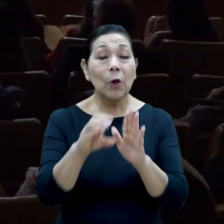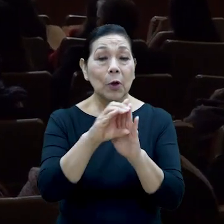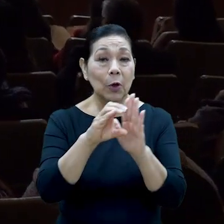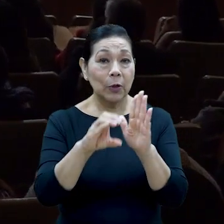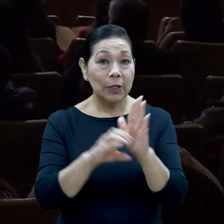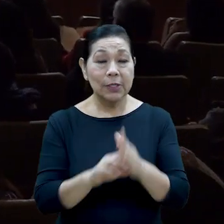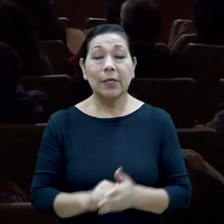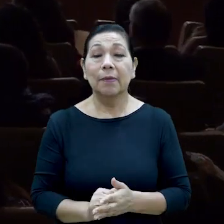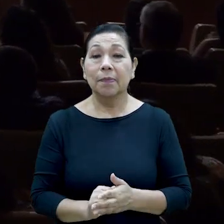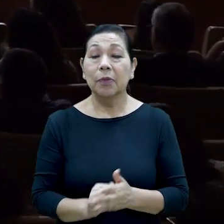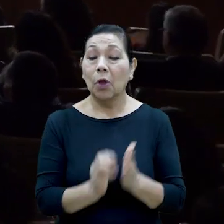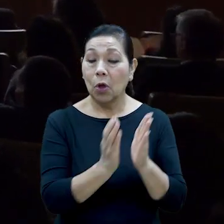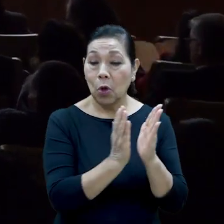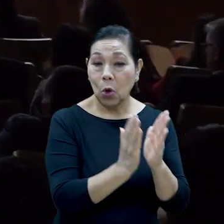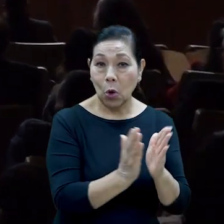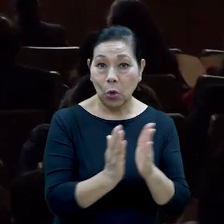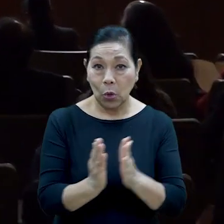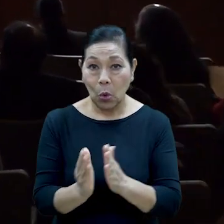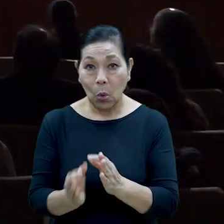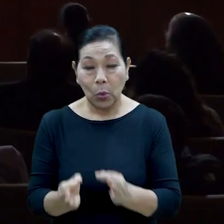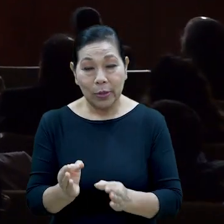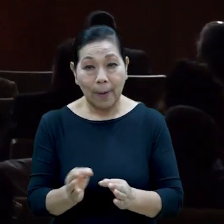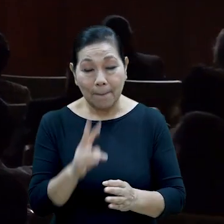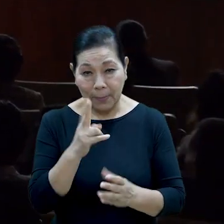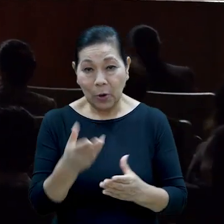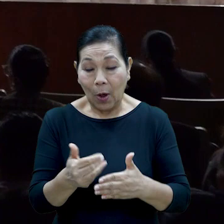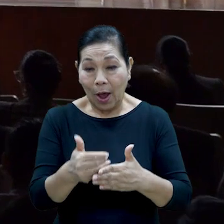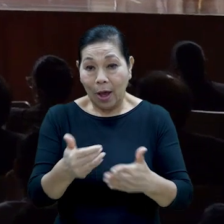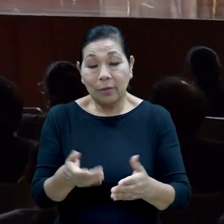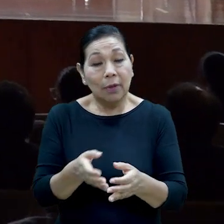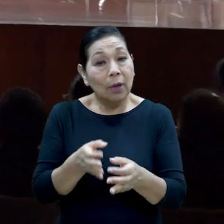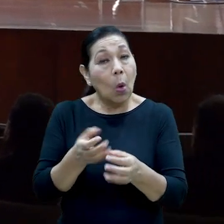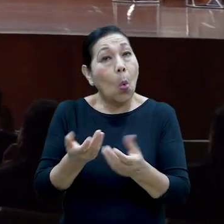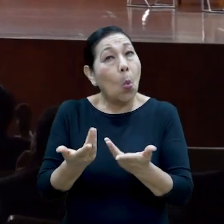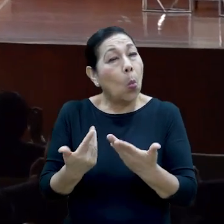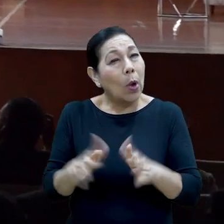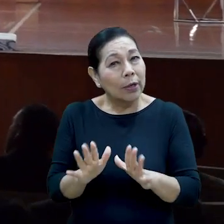de constitucionalización del ordenamiento jurídico peruano, antes de